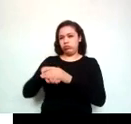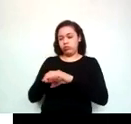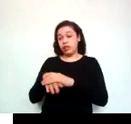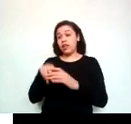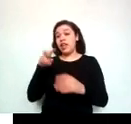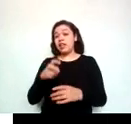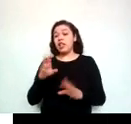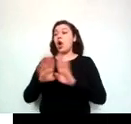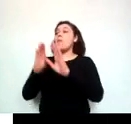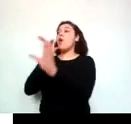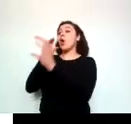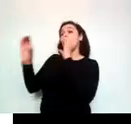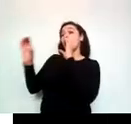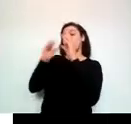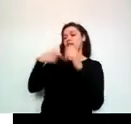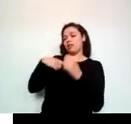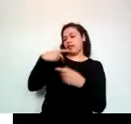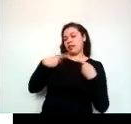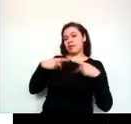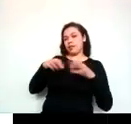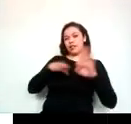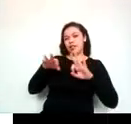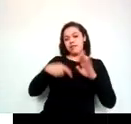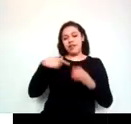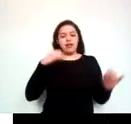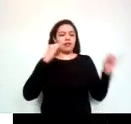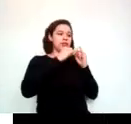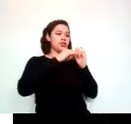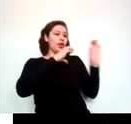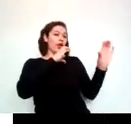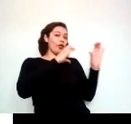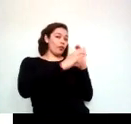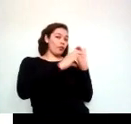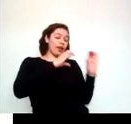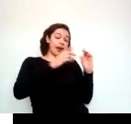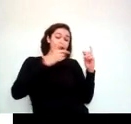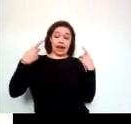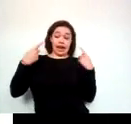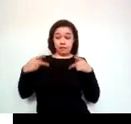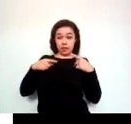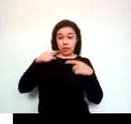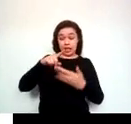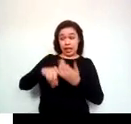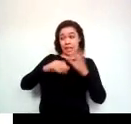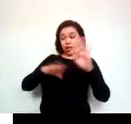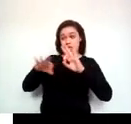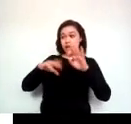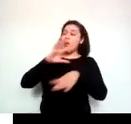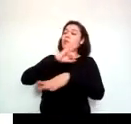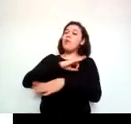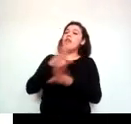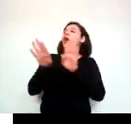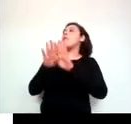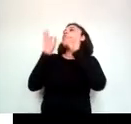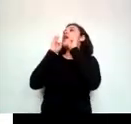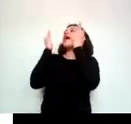de comunicación entre los trabajadores y la institución para que el trabajador pueda tener un mecanismo a